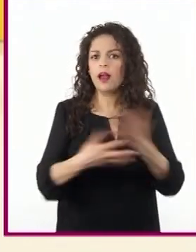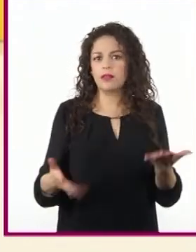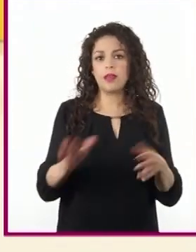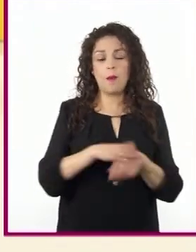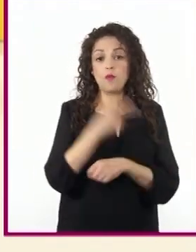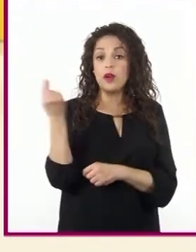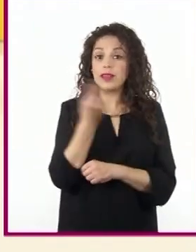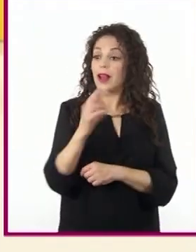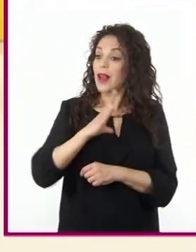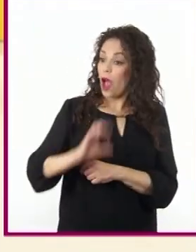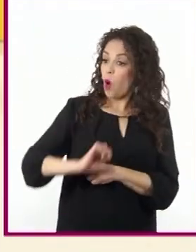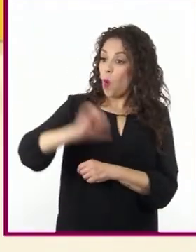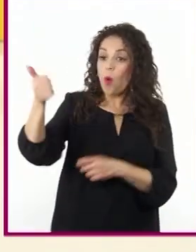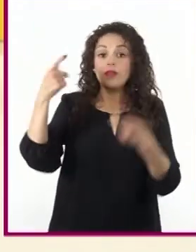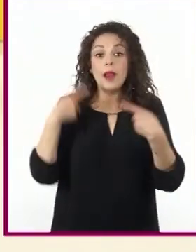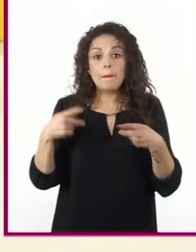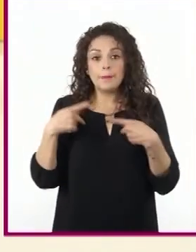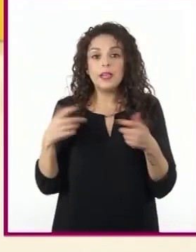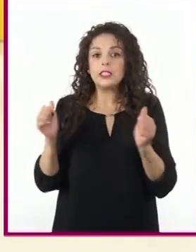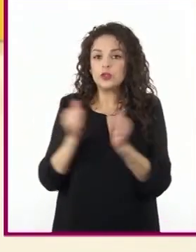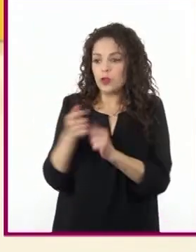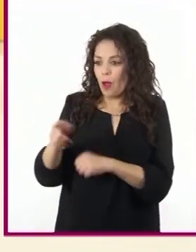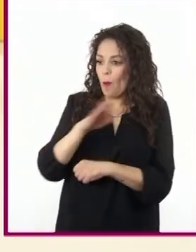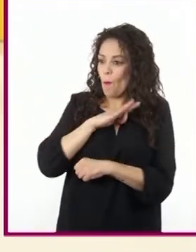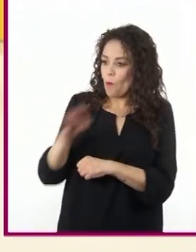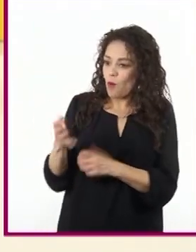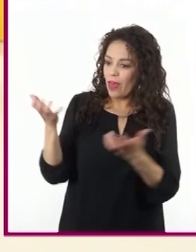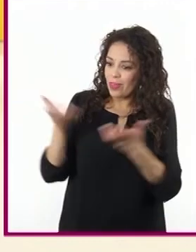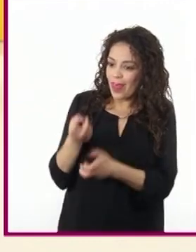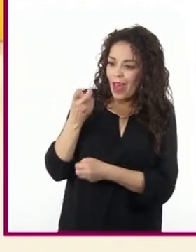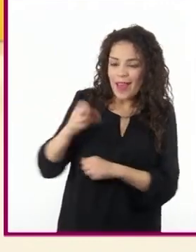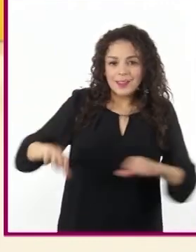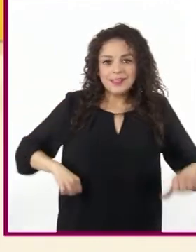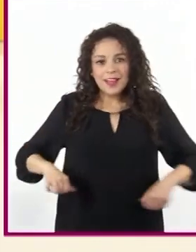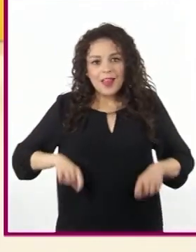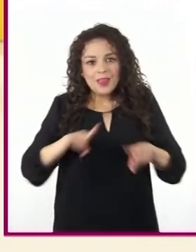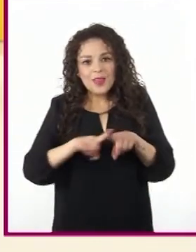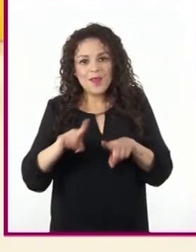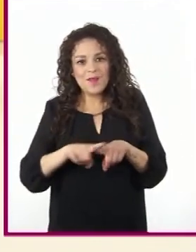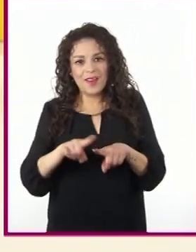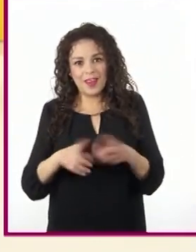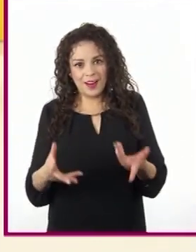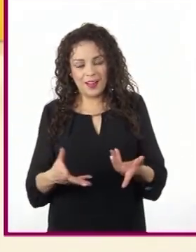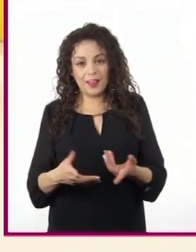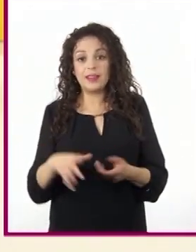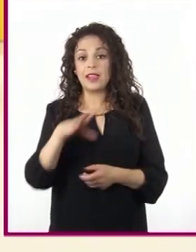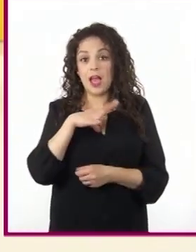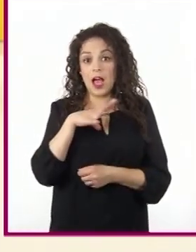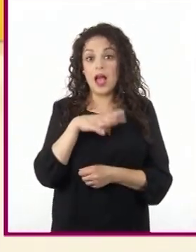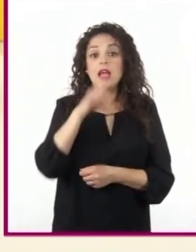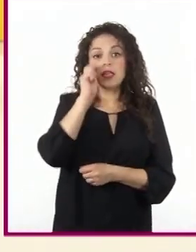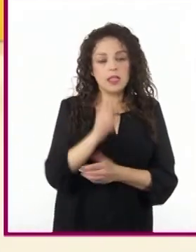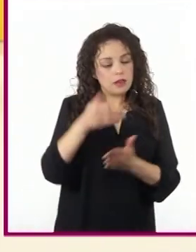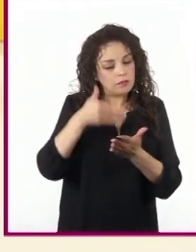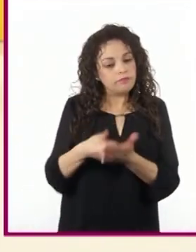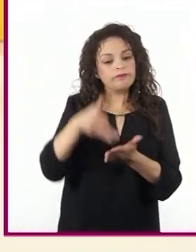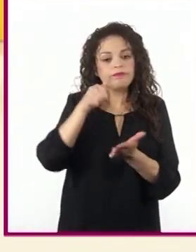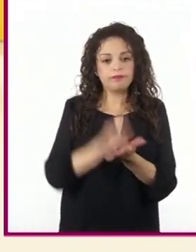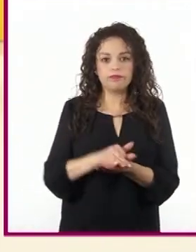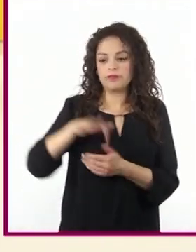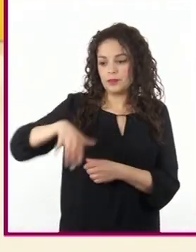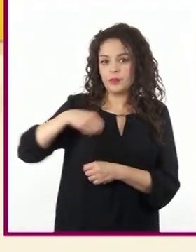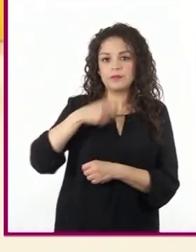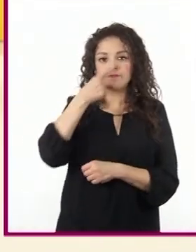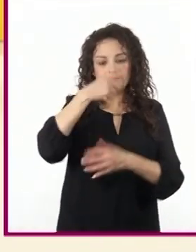existan otros seres humanos con quienes podamos llevar a cabo estas acciones que lleven implícitos los valores que acabamos